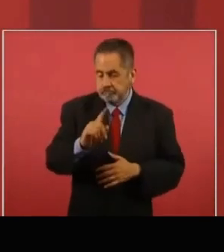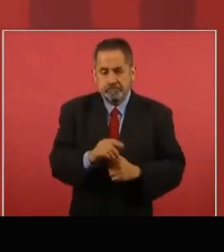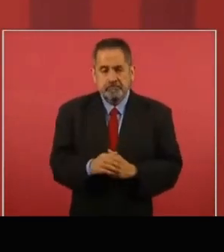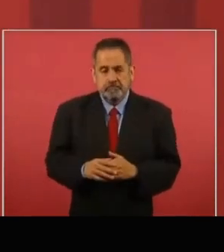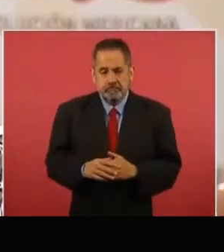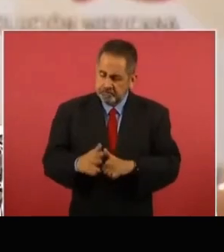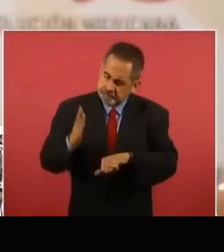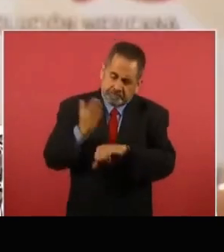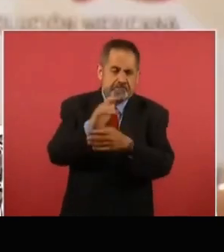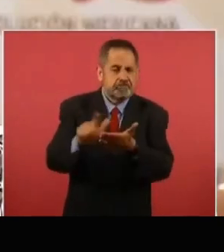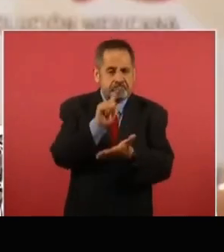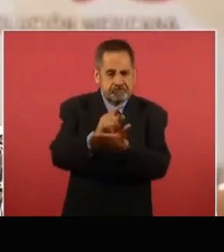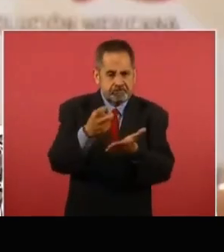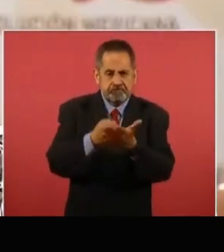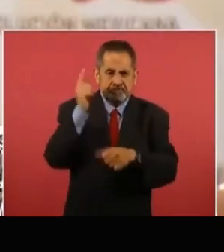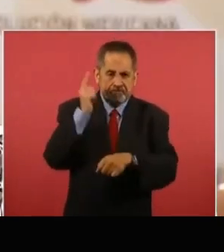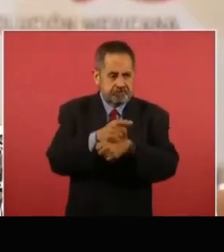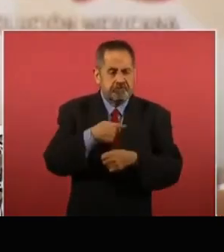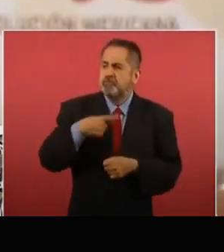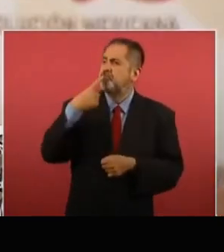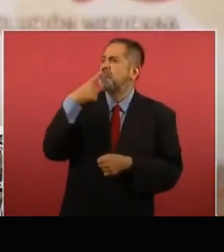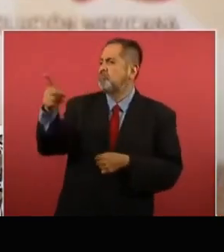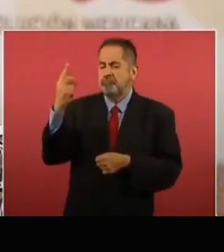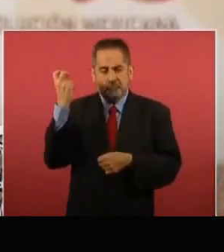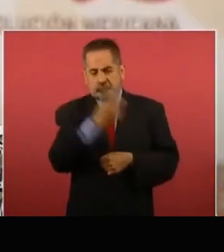no se va a poder denunciar